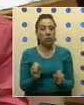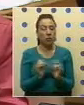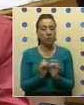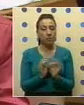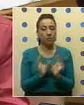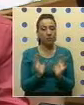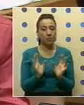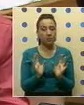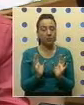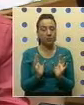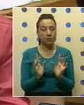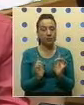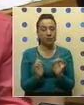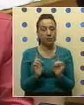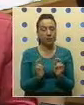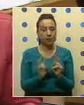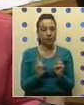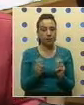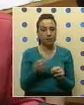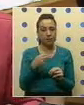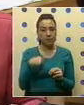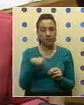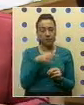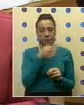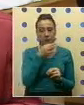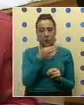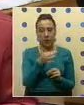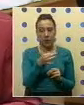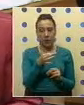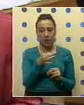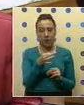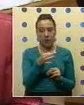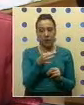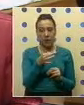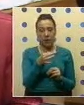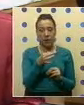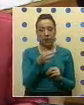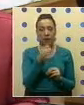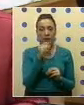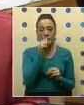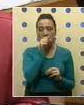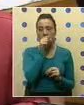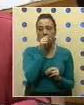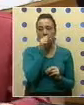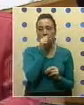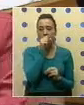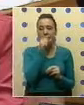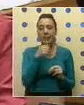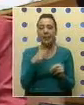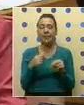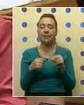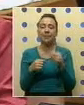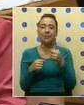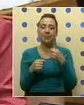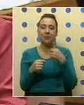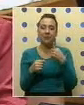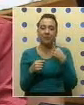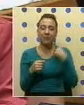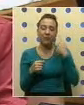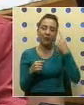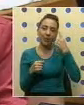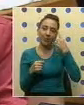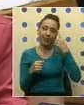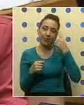ella algunos de los temas que nosotros planteamos sobre este efecto, y creo que si